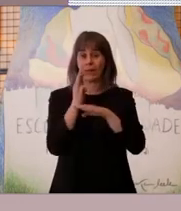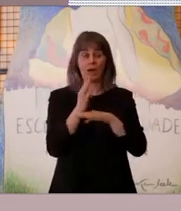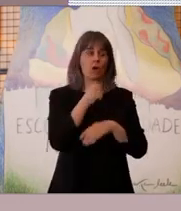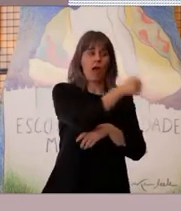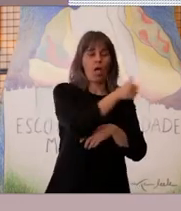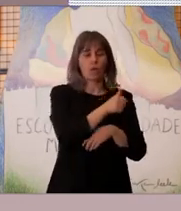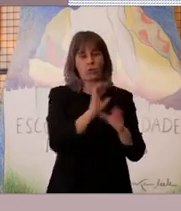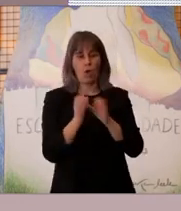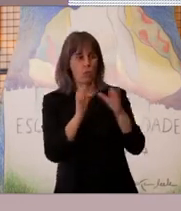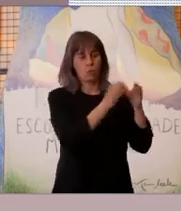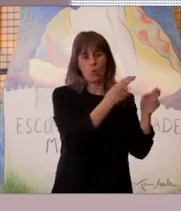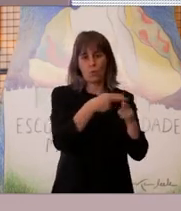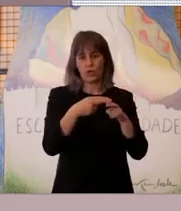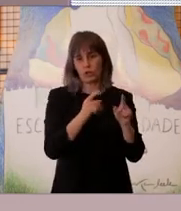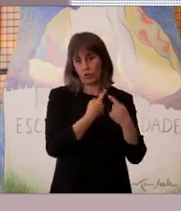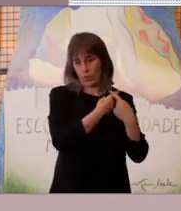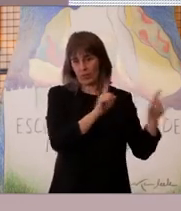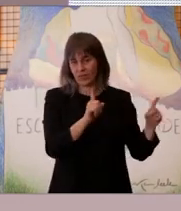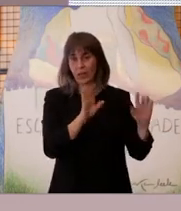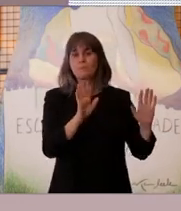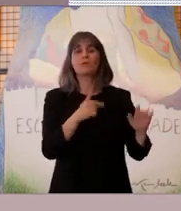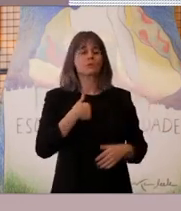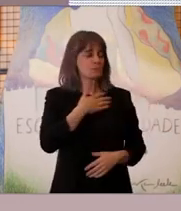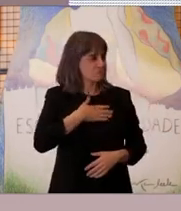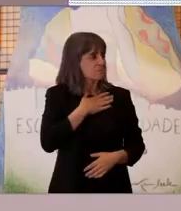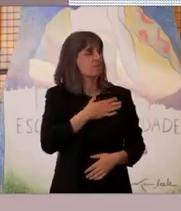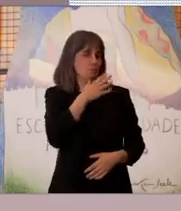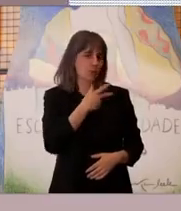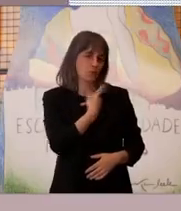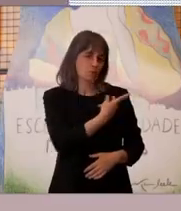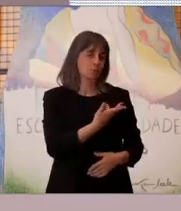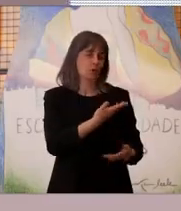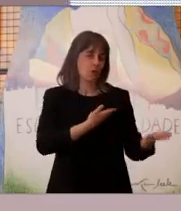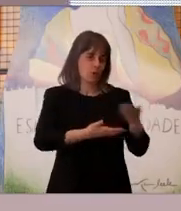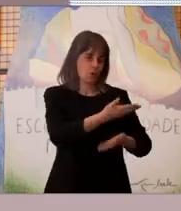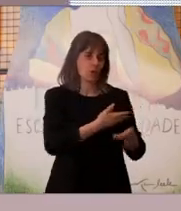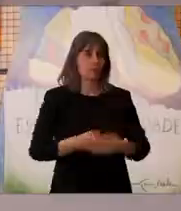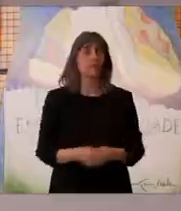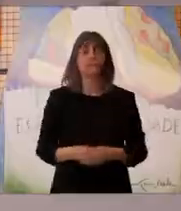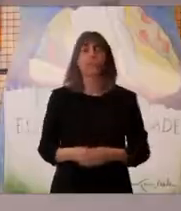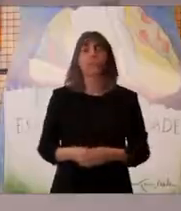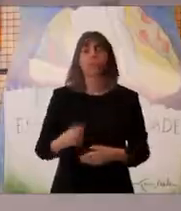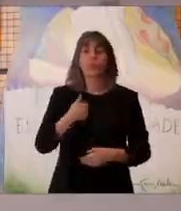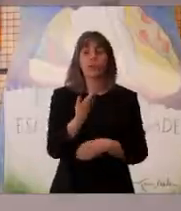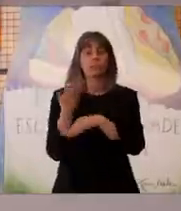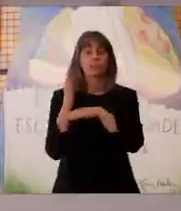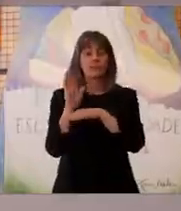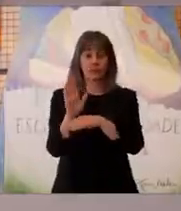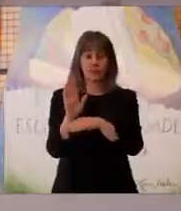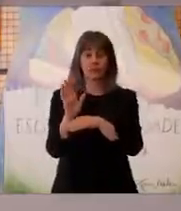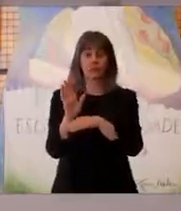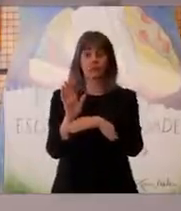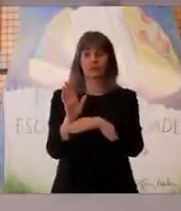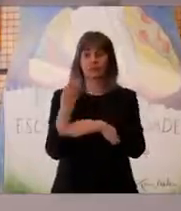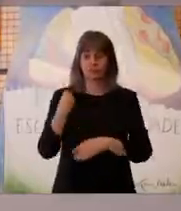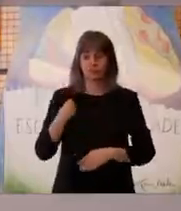muy grato Beatriz tenerte aquí aquí cerca bueno la presentación que yo voy a hacer que la que la tengo